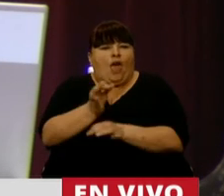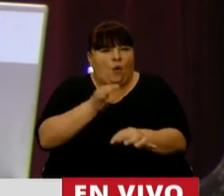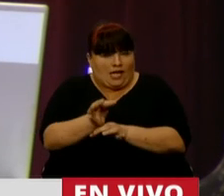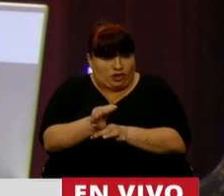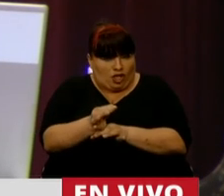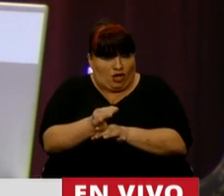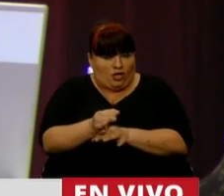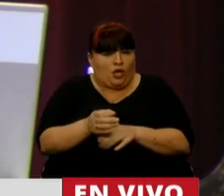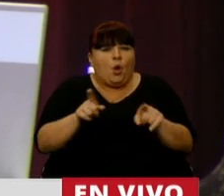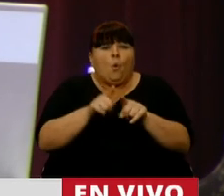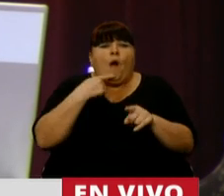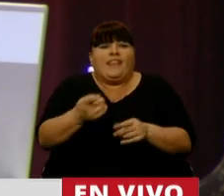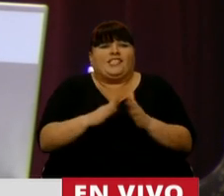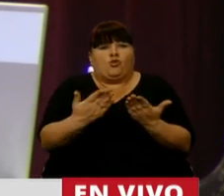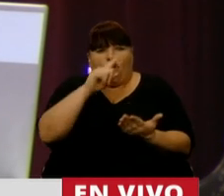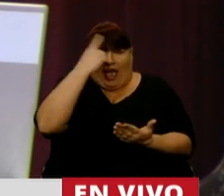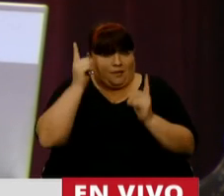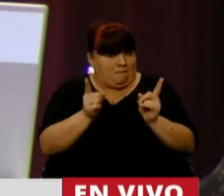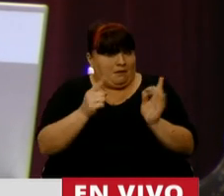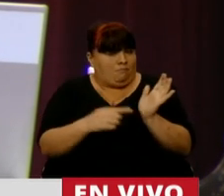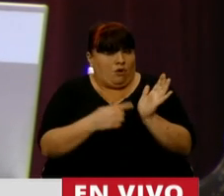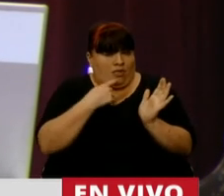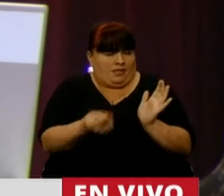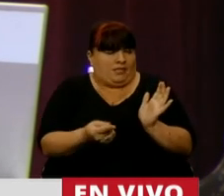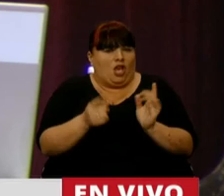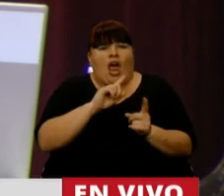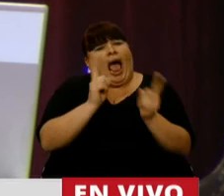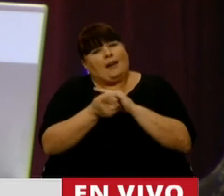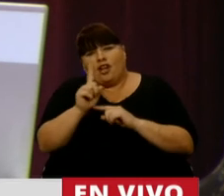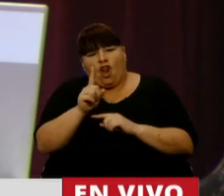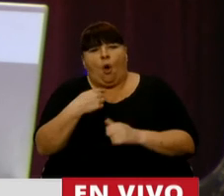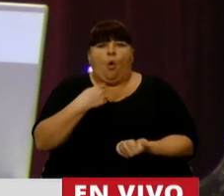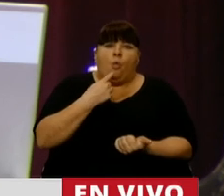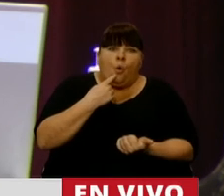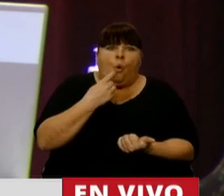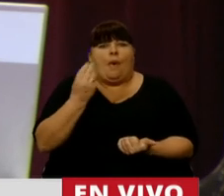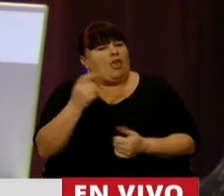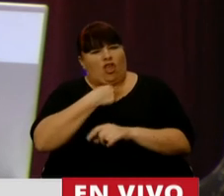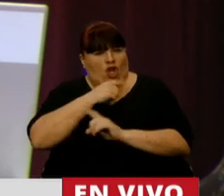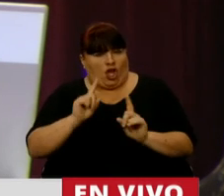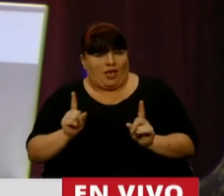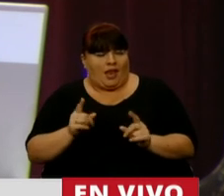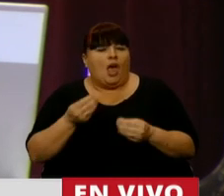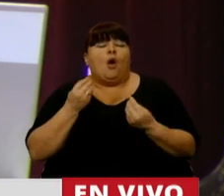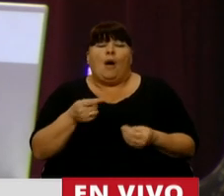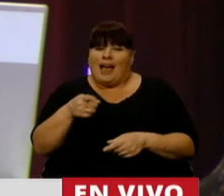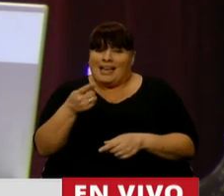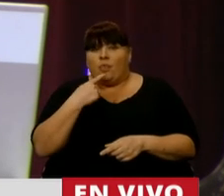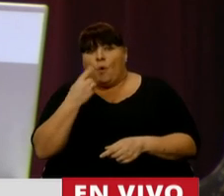educación, como lo marca nuestra Constitución, y no, por el contrario, incertidumbre y miedo, porque